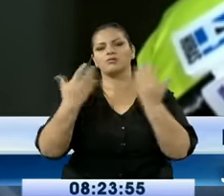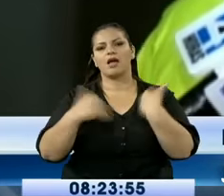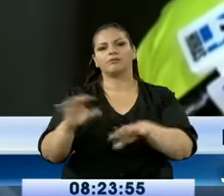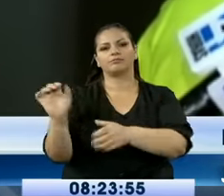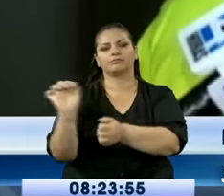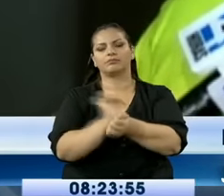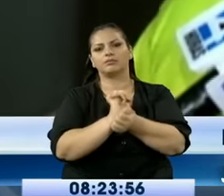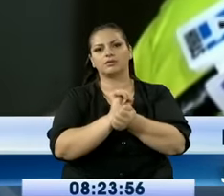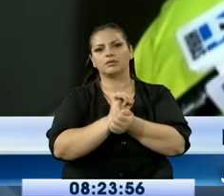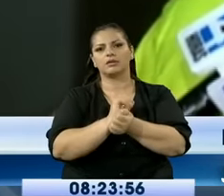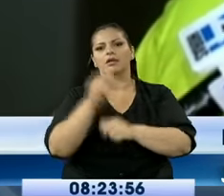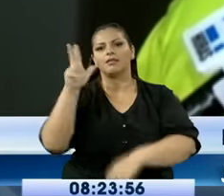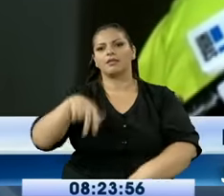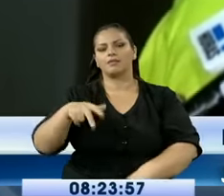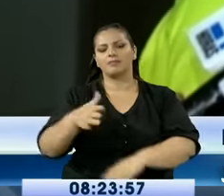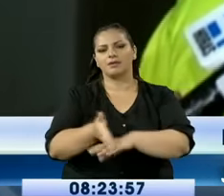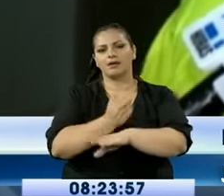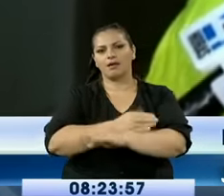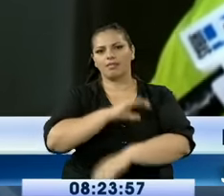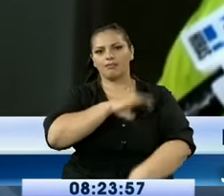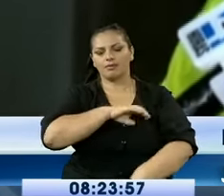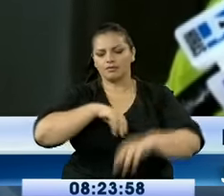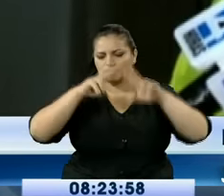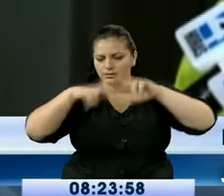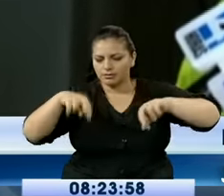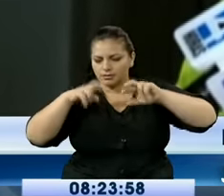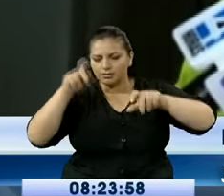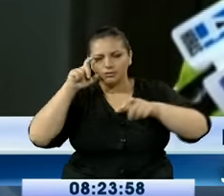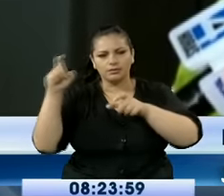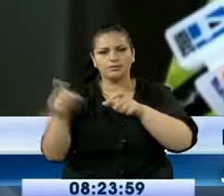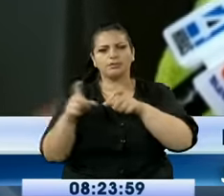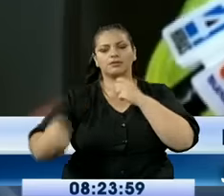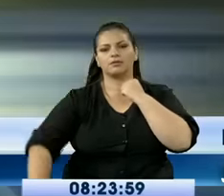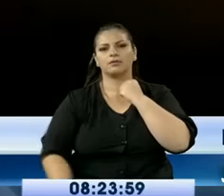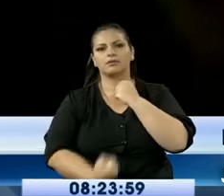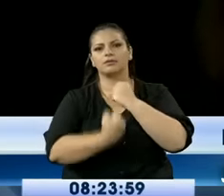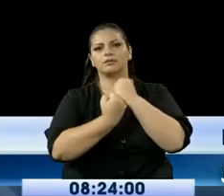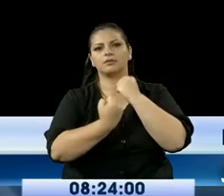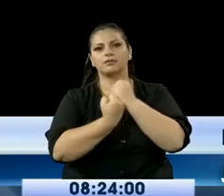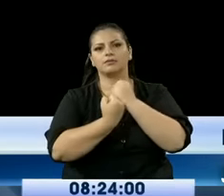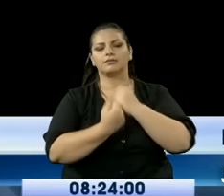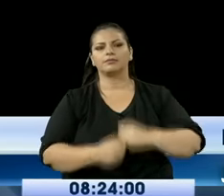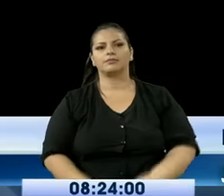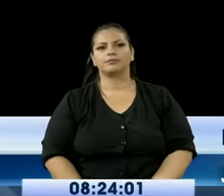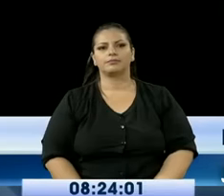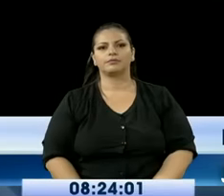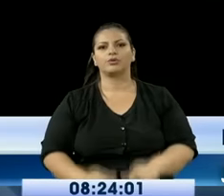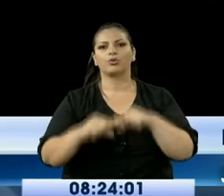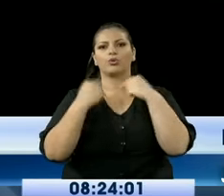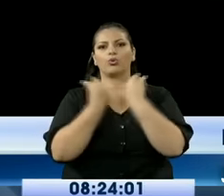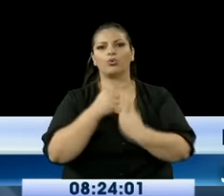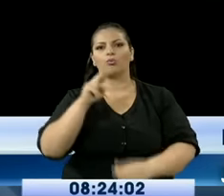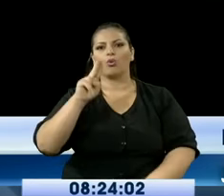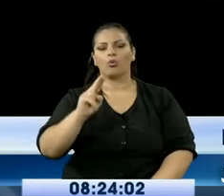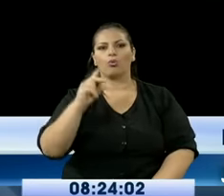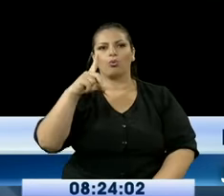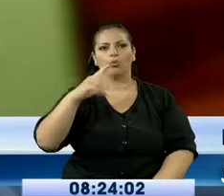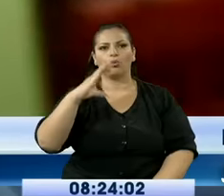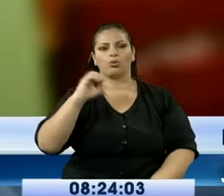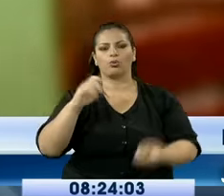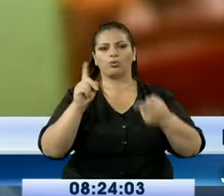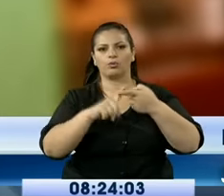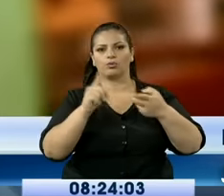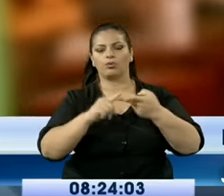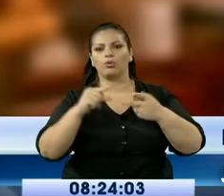de 3 meses de investigación con el apoyo de la Fiscalía, de la Judicatura. Agentes de la unidad de microtráfico con el apoyo del grupo